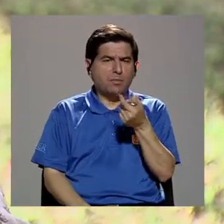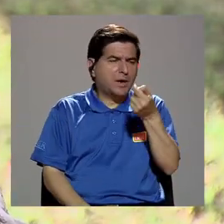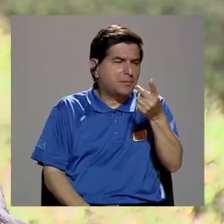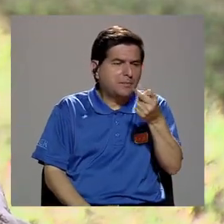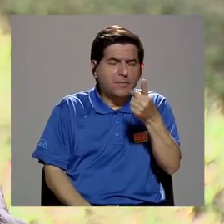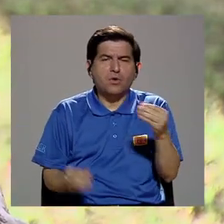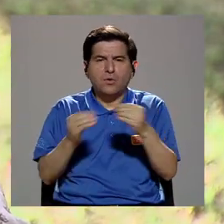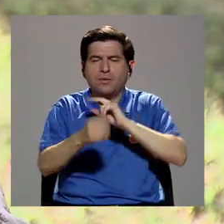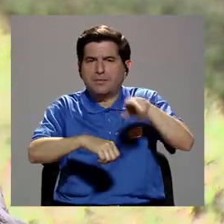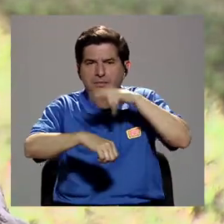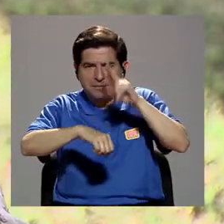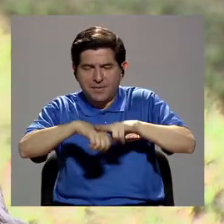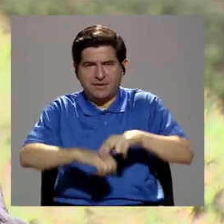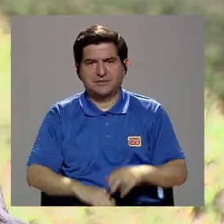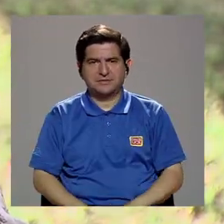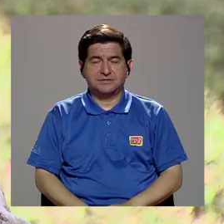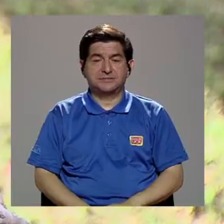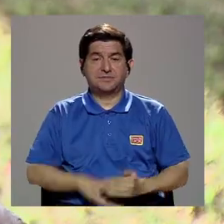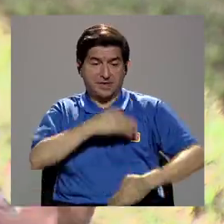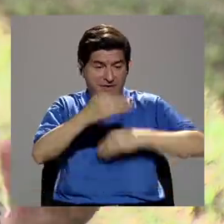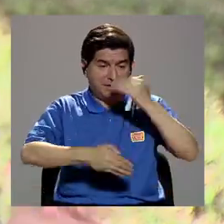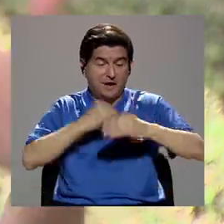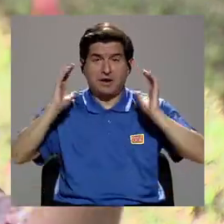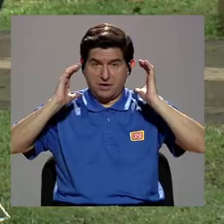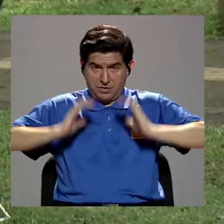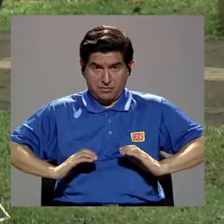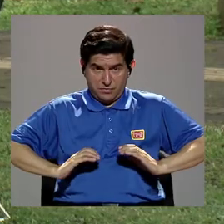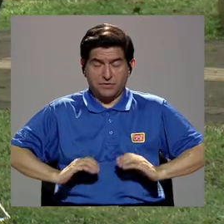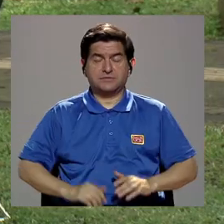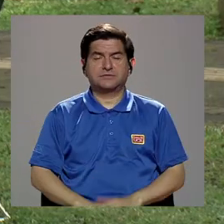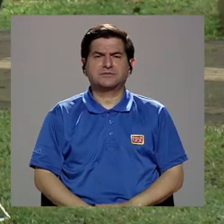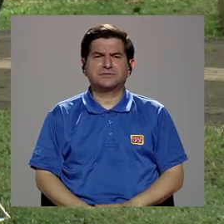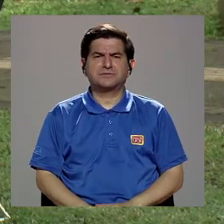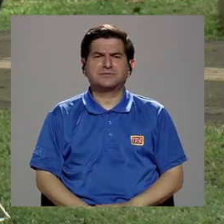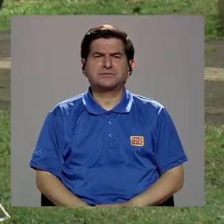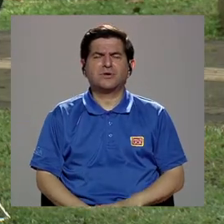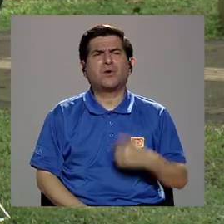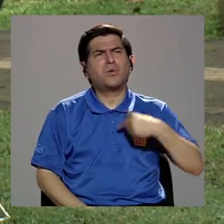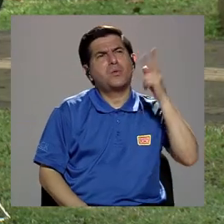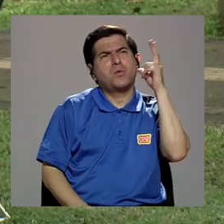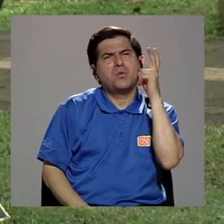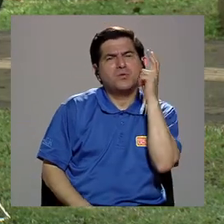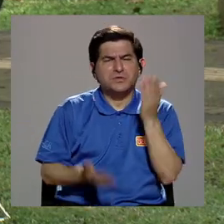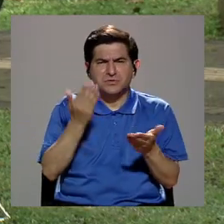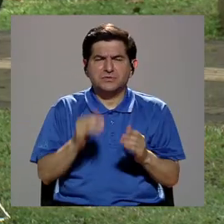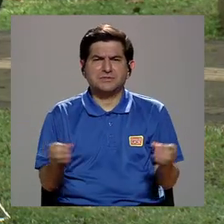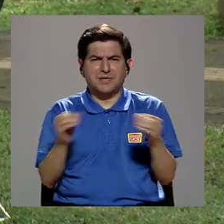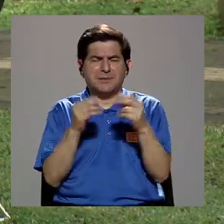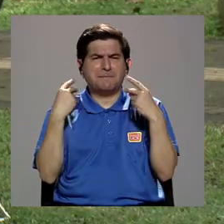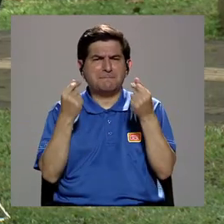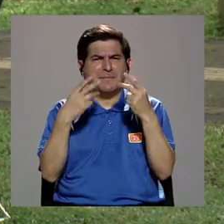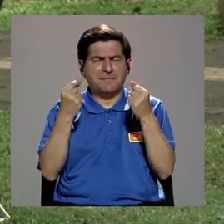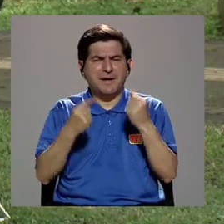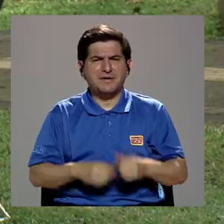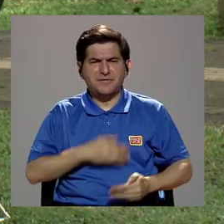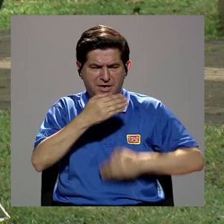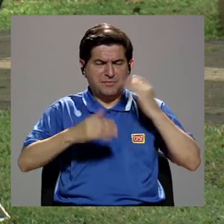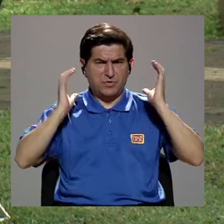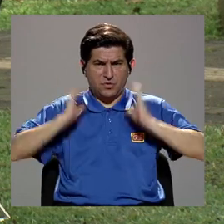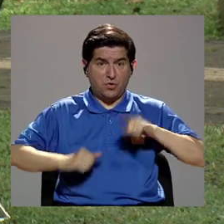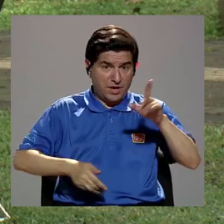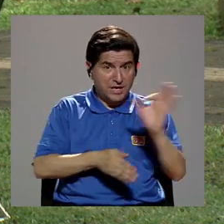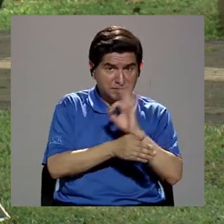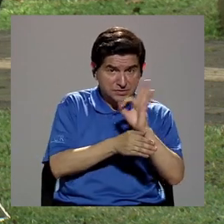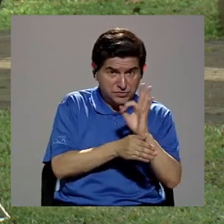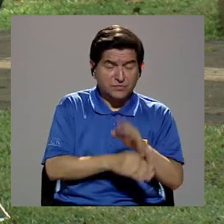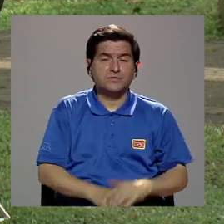más frecuentemente y logra que el metabolismo sea eso más activo. Eso le iba a preguntar, es lo cuando uno escucha que para acelerar el metabolismo y cuestión, claro. Es este funcionamiento del